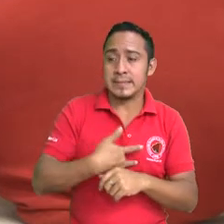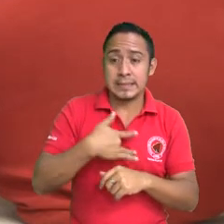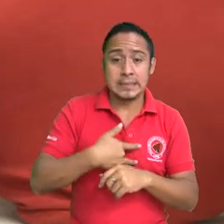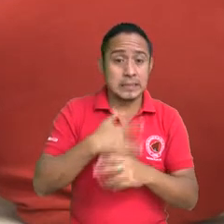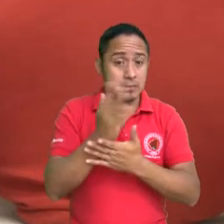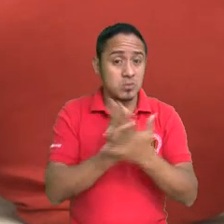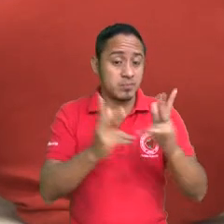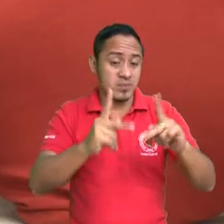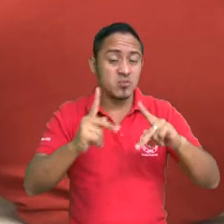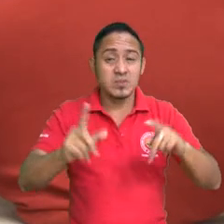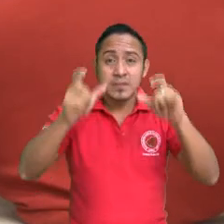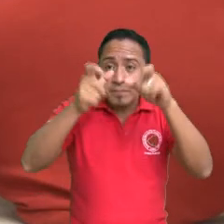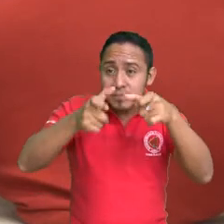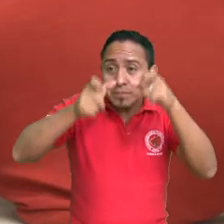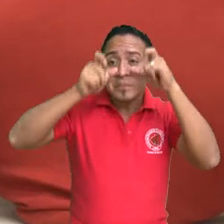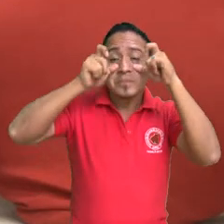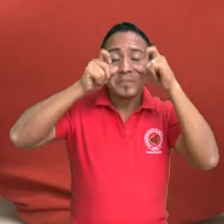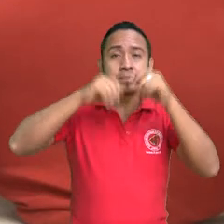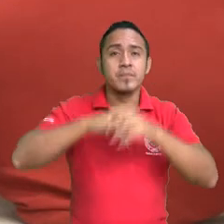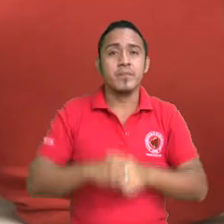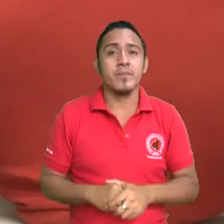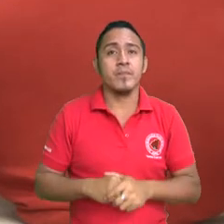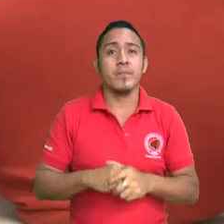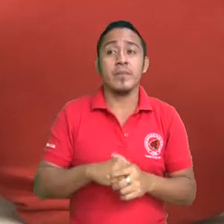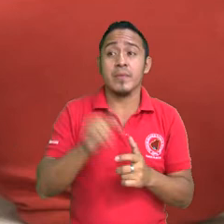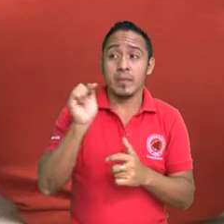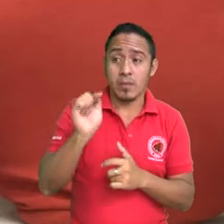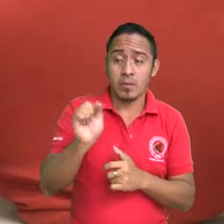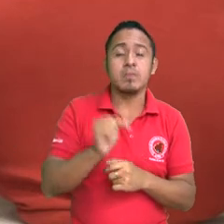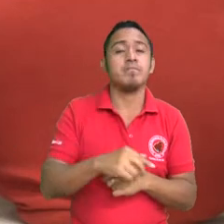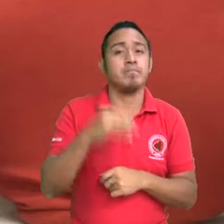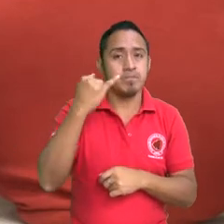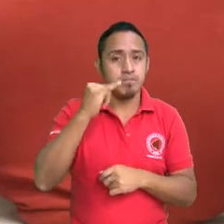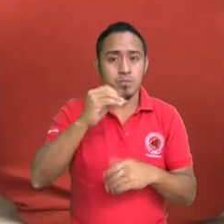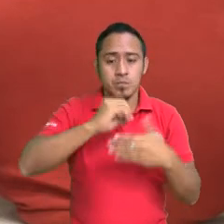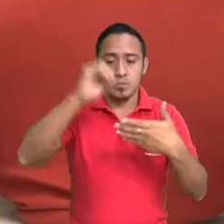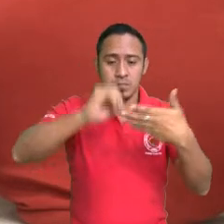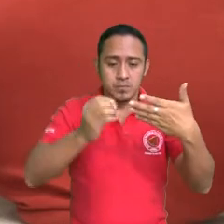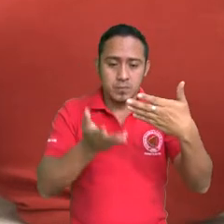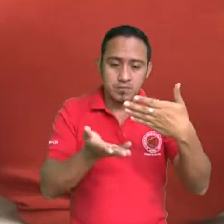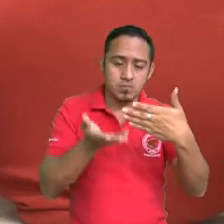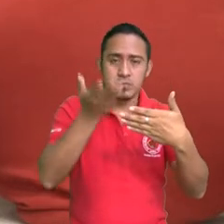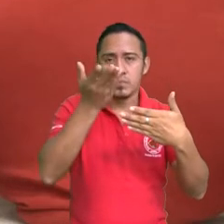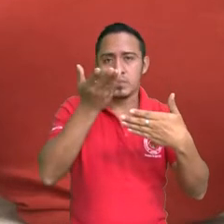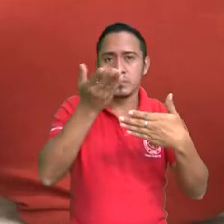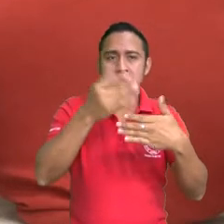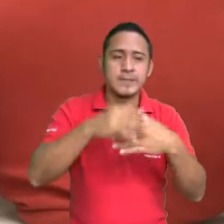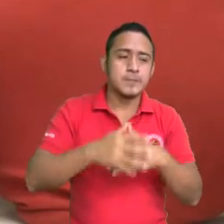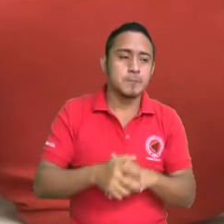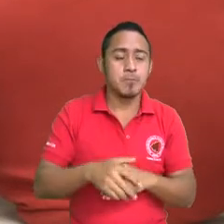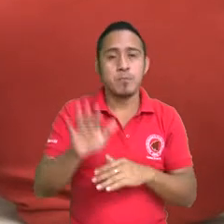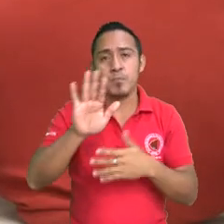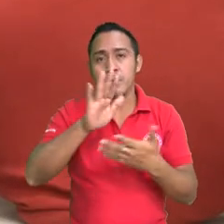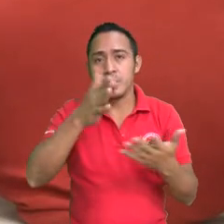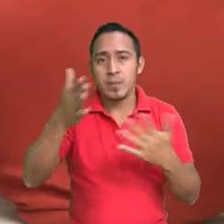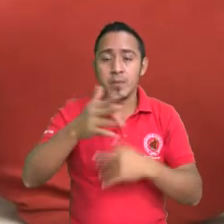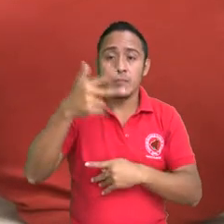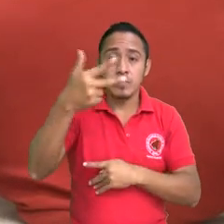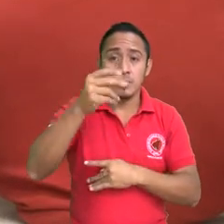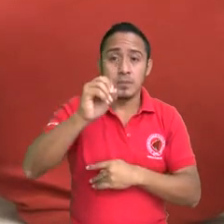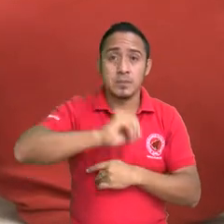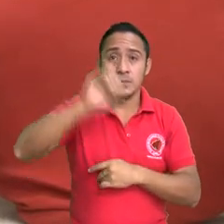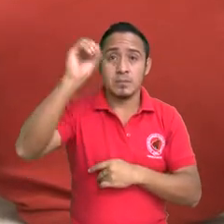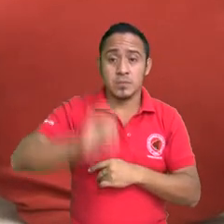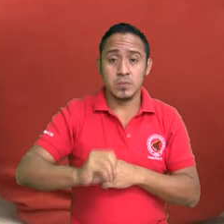lentes. En ese aspecto que tú mencionas, sí ha aumentado. Podríamos hablar que aproximadamente un 80% de la